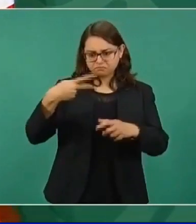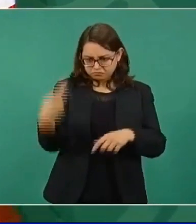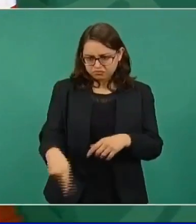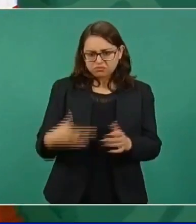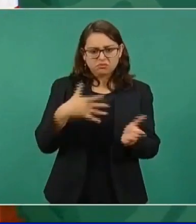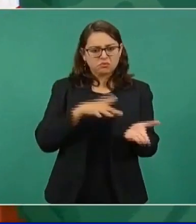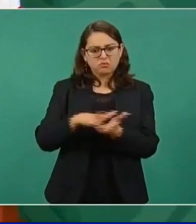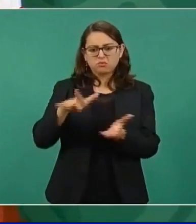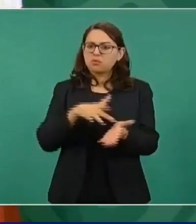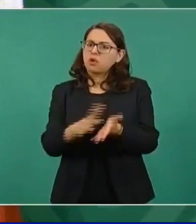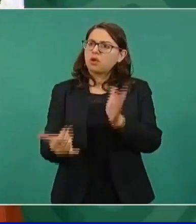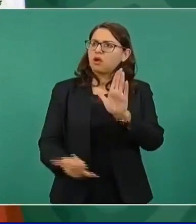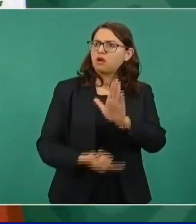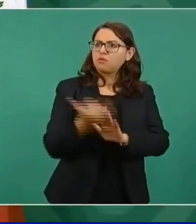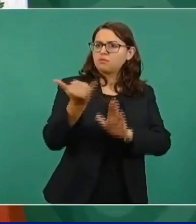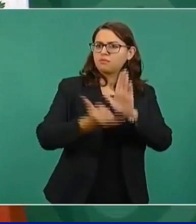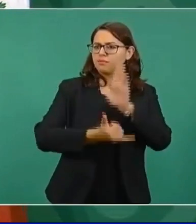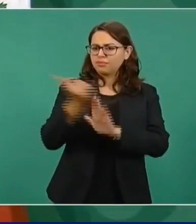en infraestructura